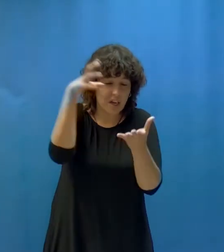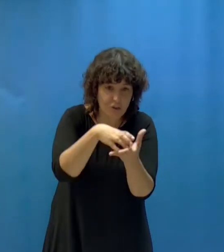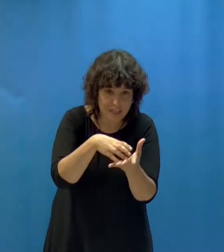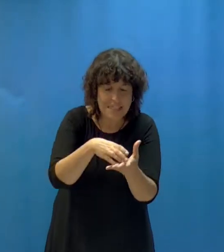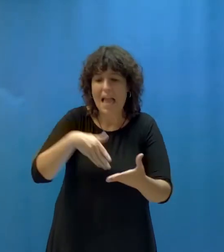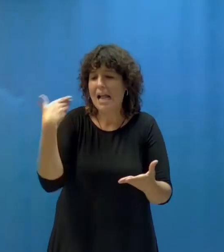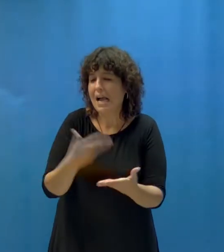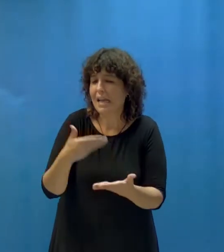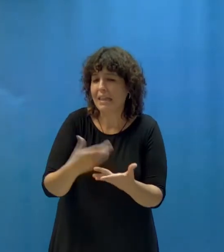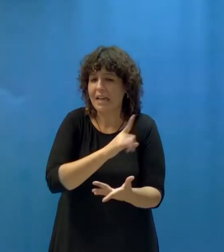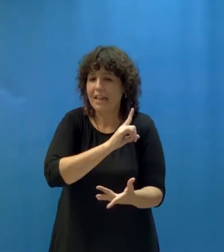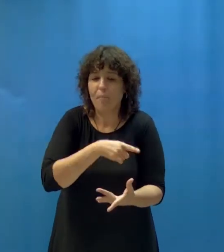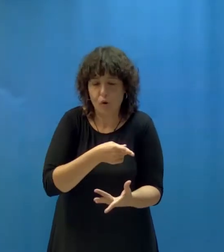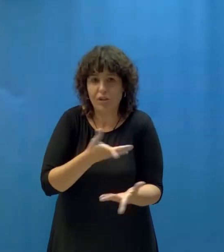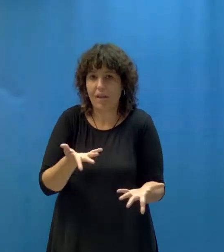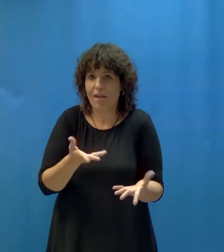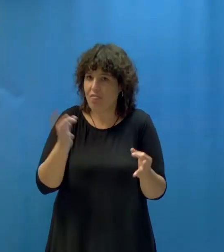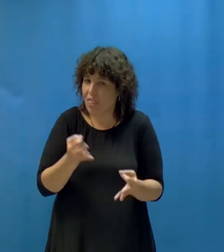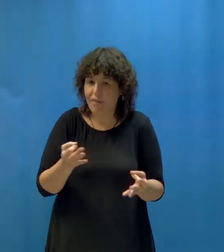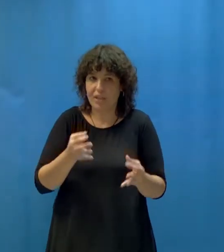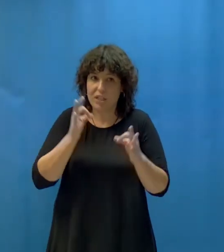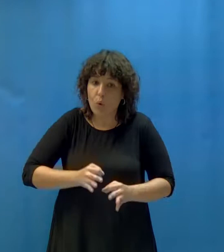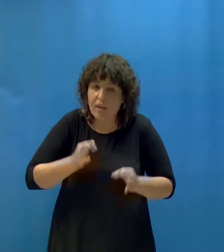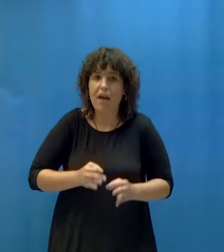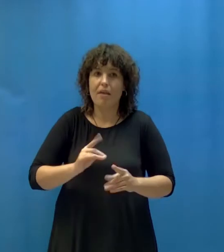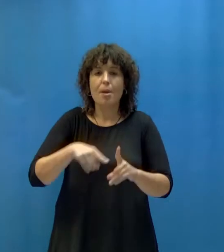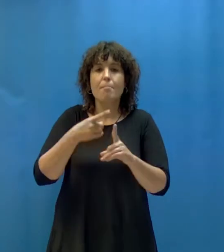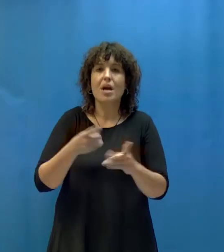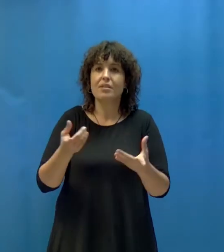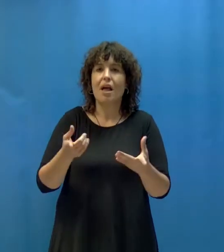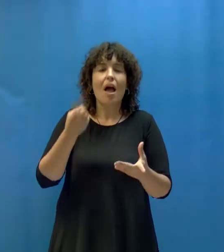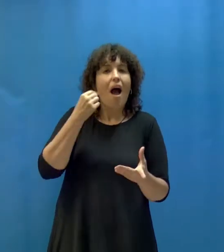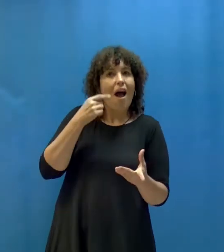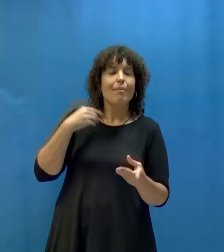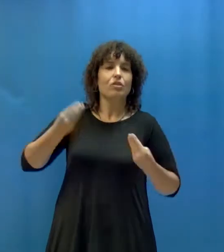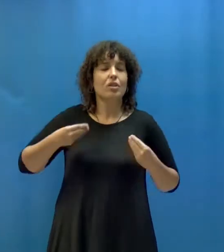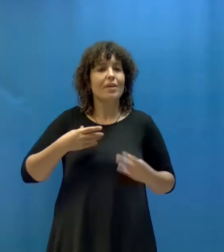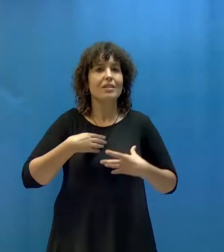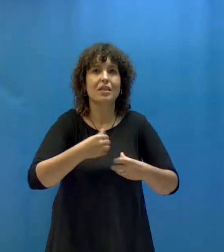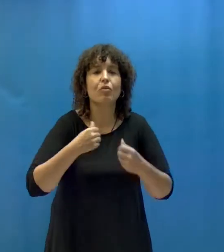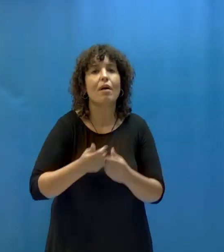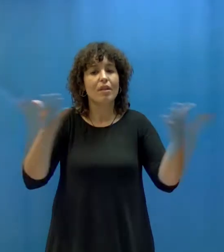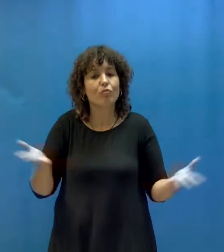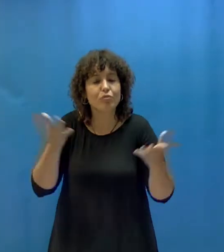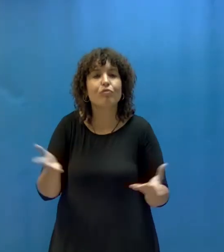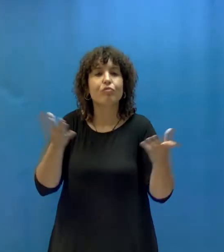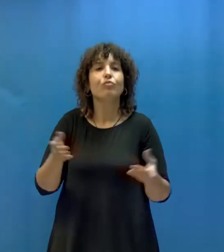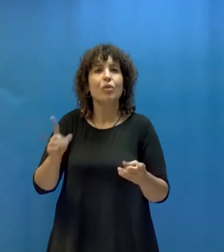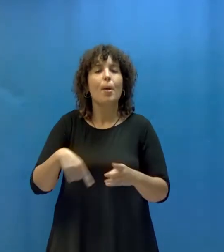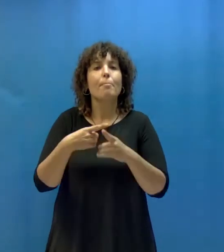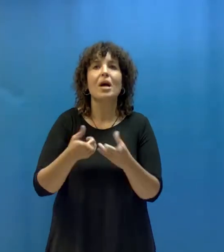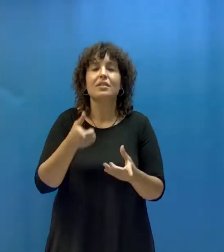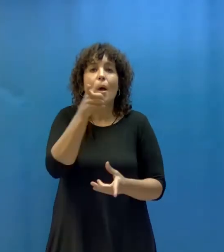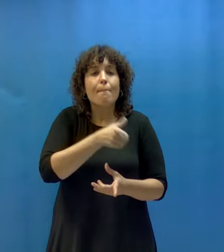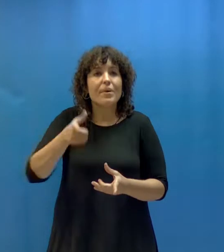potenciar el deporte en nuestra ciudad. También para expandir los hábitos de vida saludable entre los castellonenses y, por supuesto, para poner en valor los éxitos y esfuerzos de nuestros